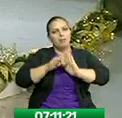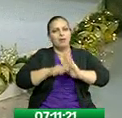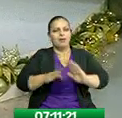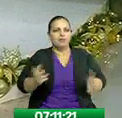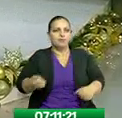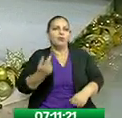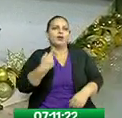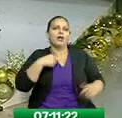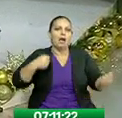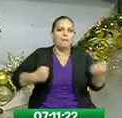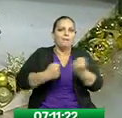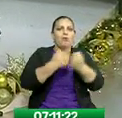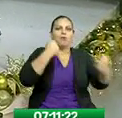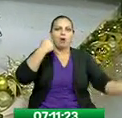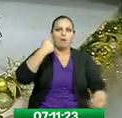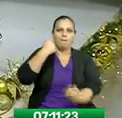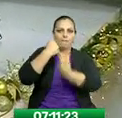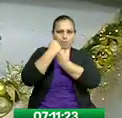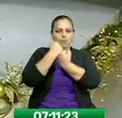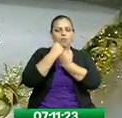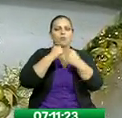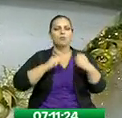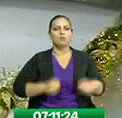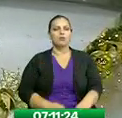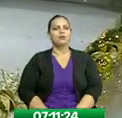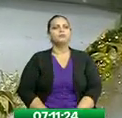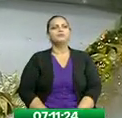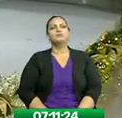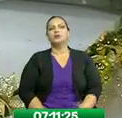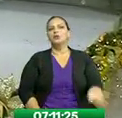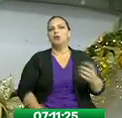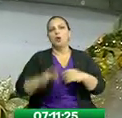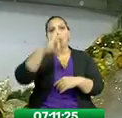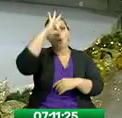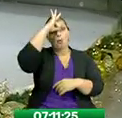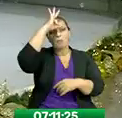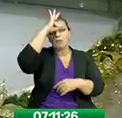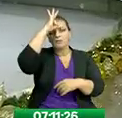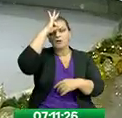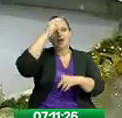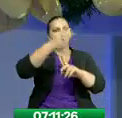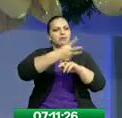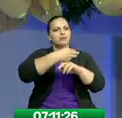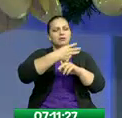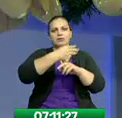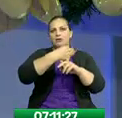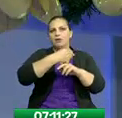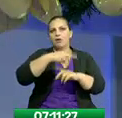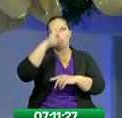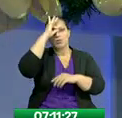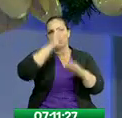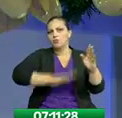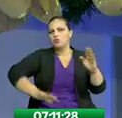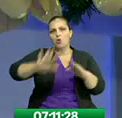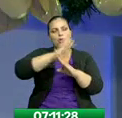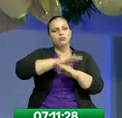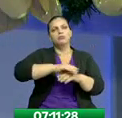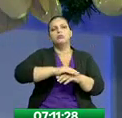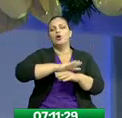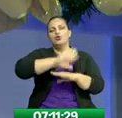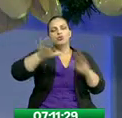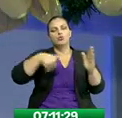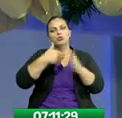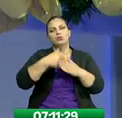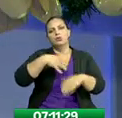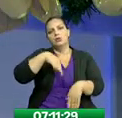de salud tengan internet, que todas las carreteras del país, 10.000 kilómetros cuadrados de infraestructura vial, tenga internet y que